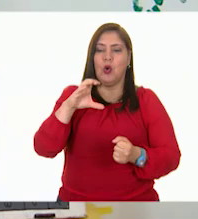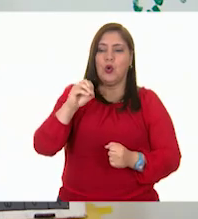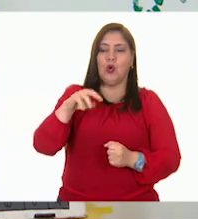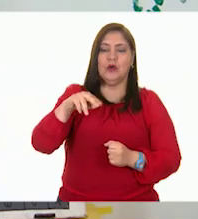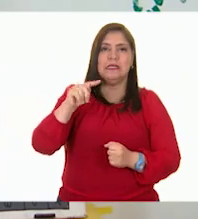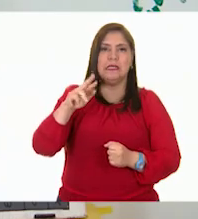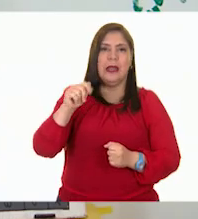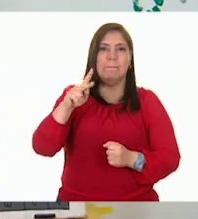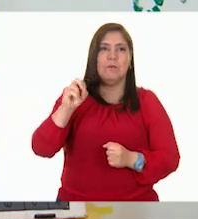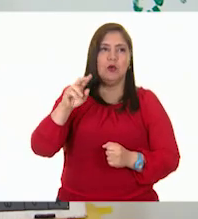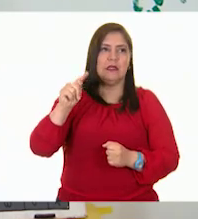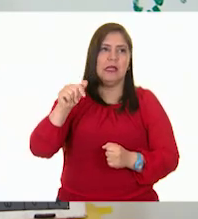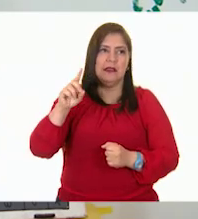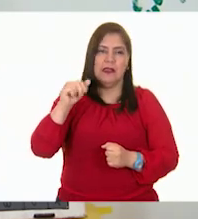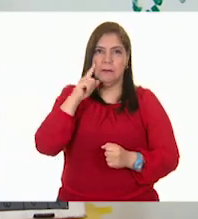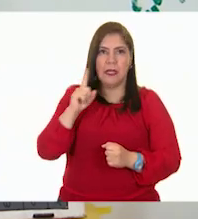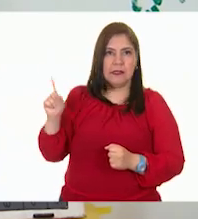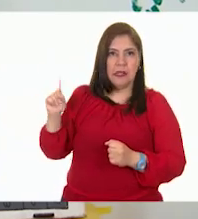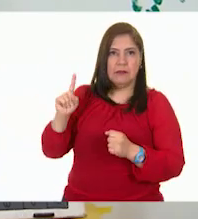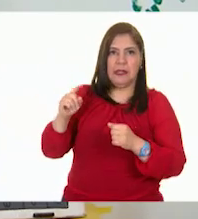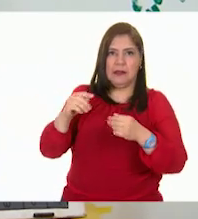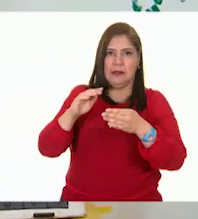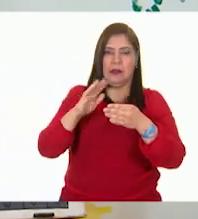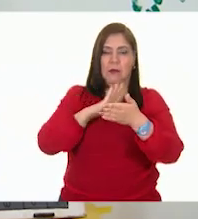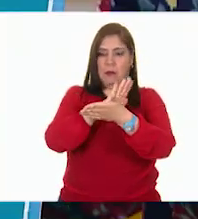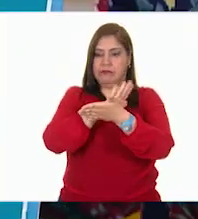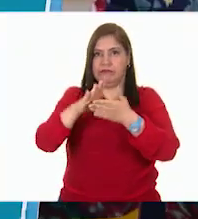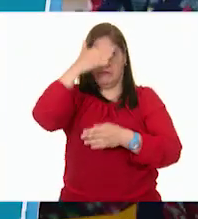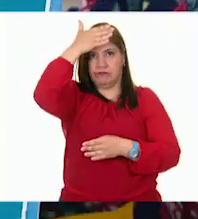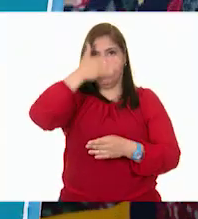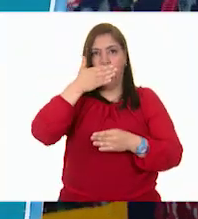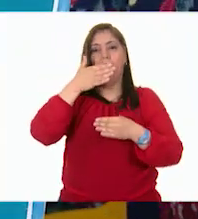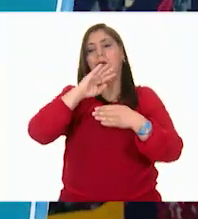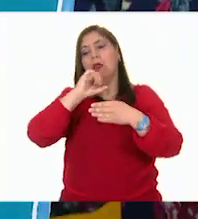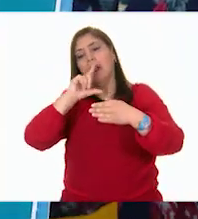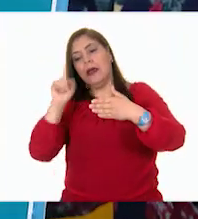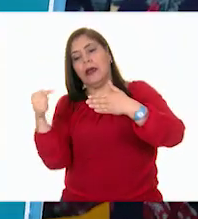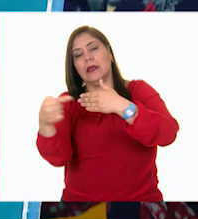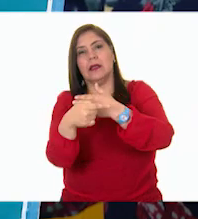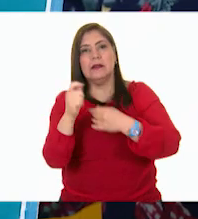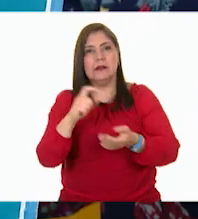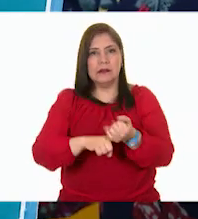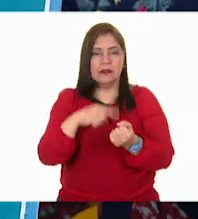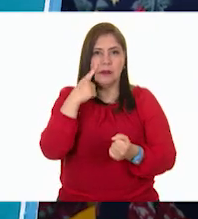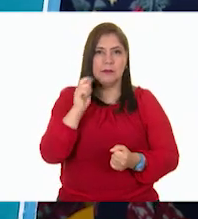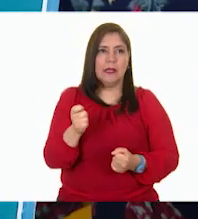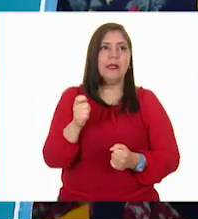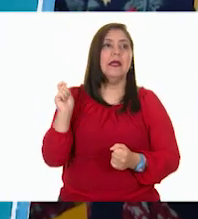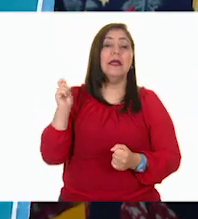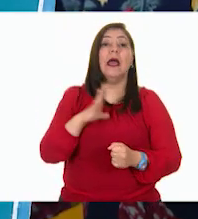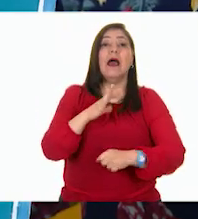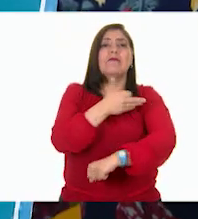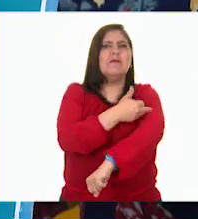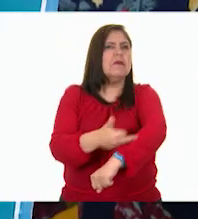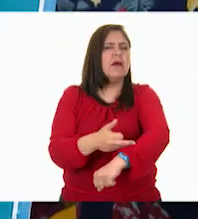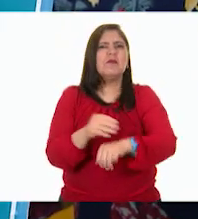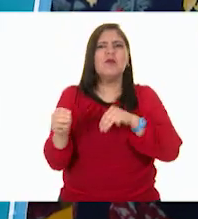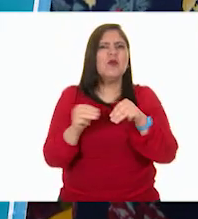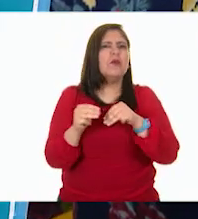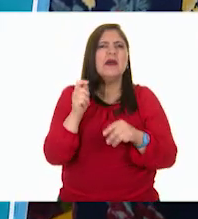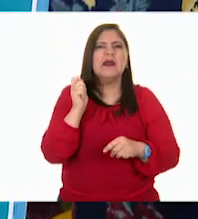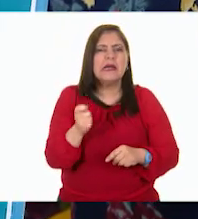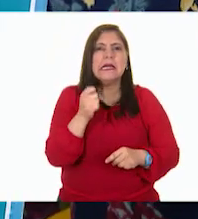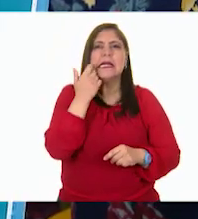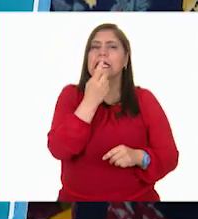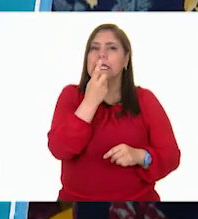así. Es este, ya lo están viendo. Familias en Movimiento te acercará a